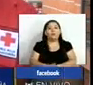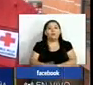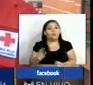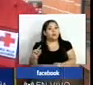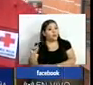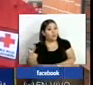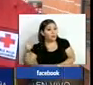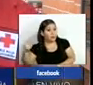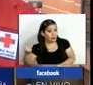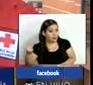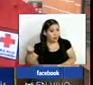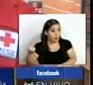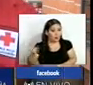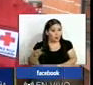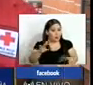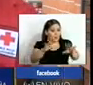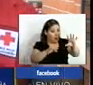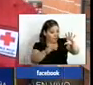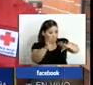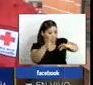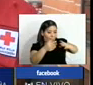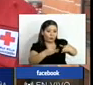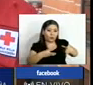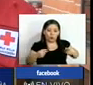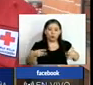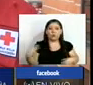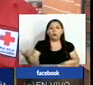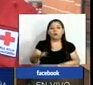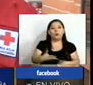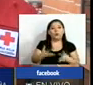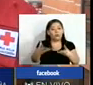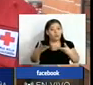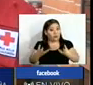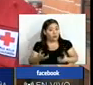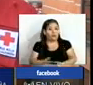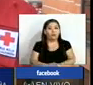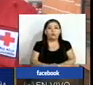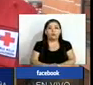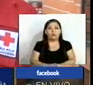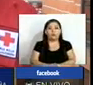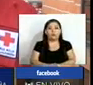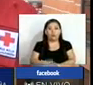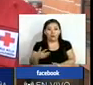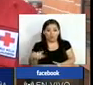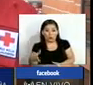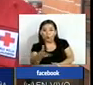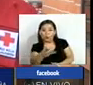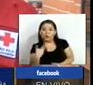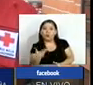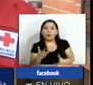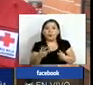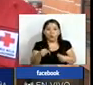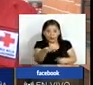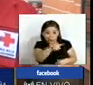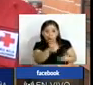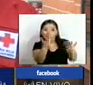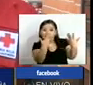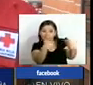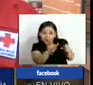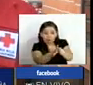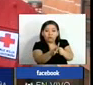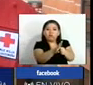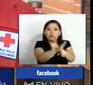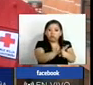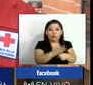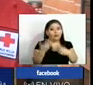es bajar la carga viral. Nosotros en ese punto queremos hacer que las personas que ya tienen ahorita el contagio,